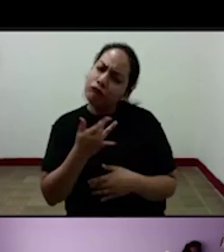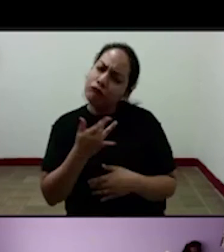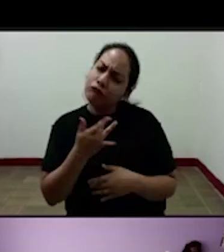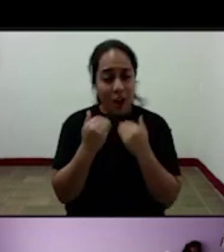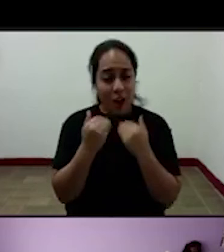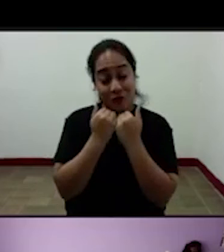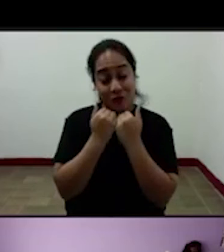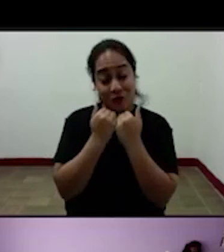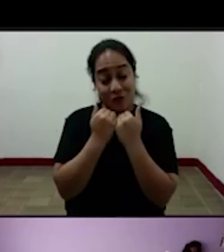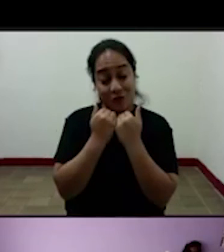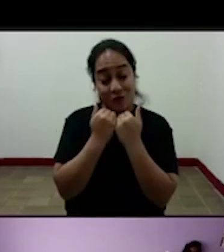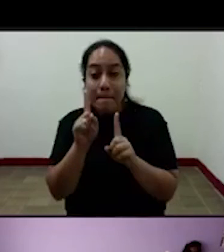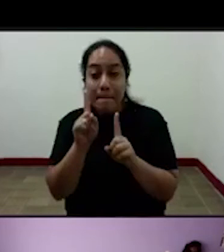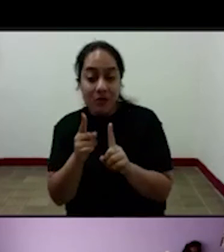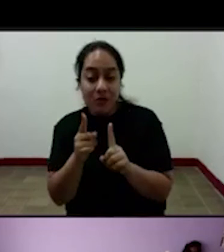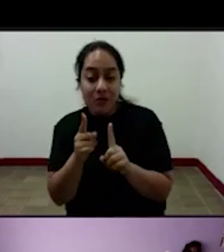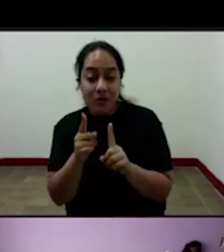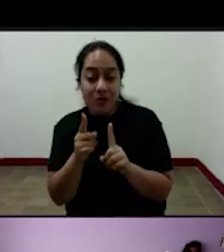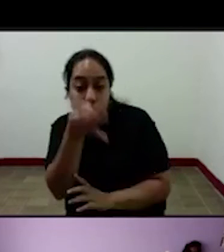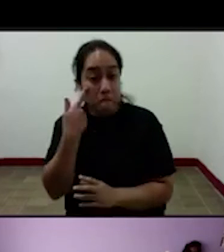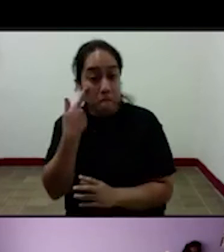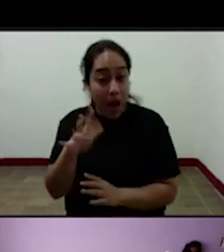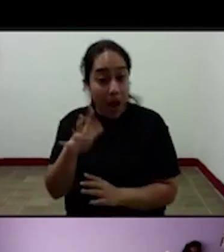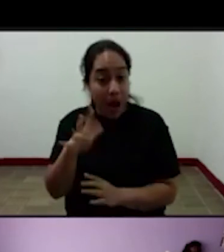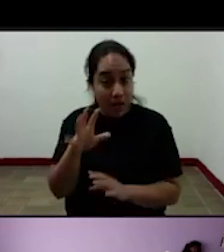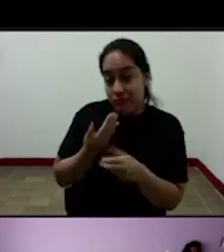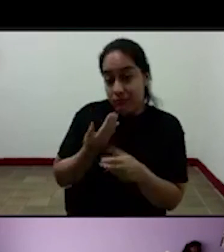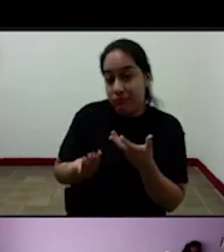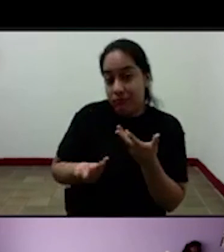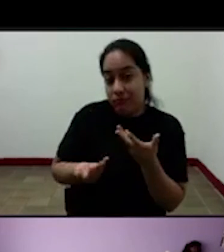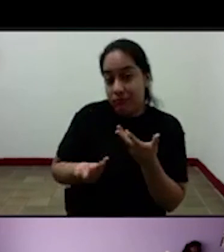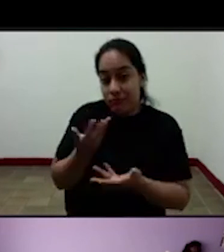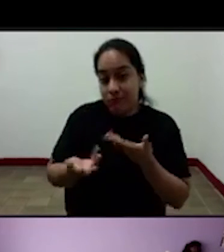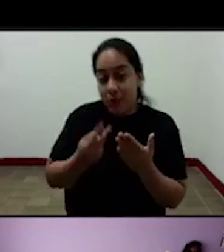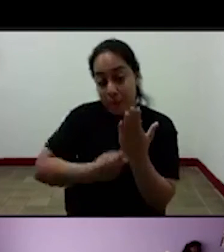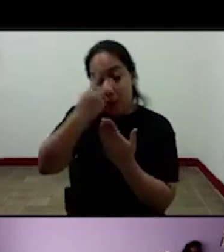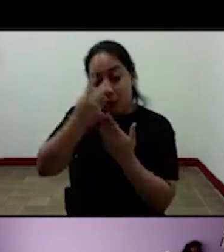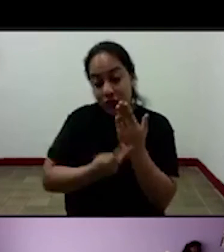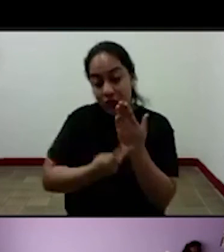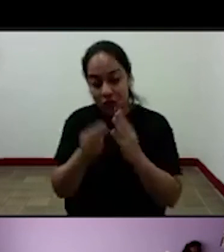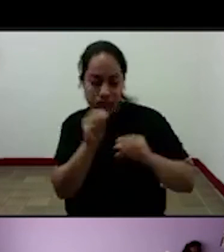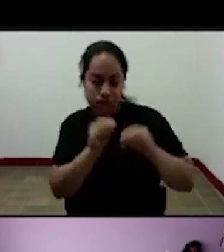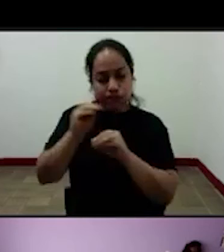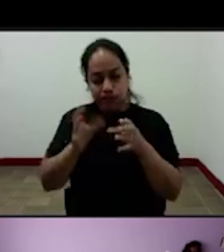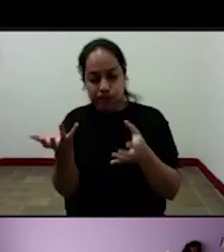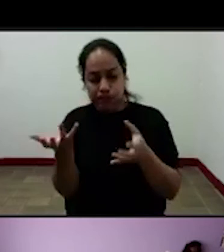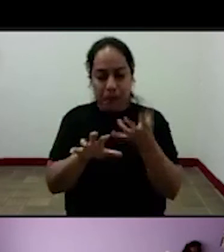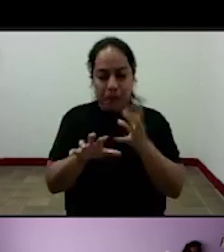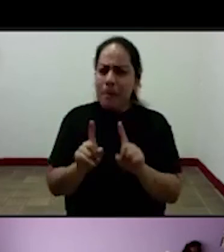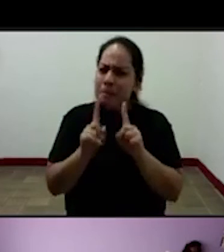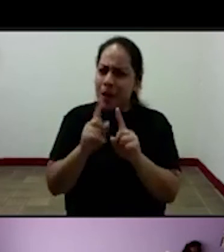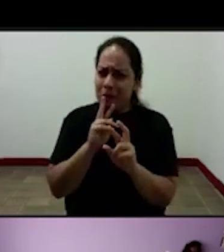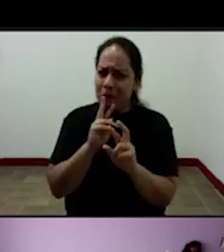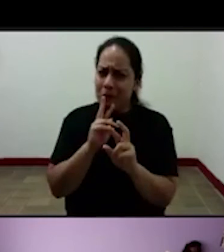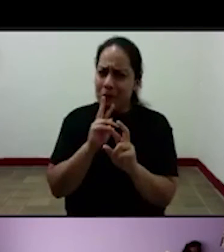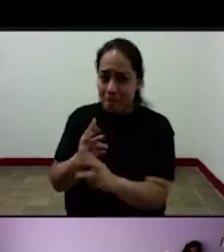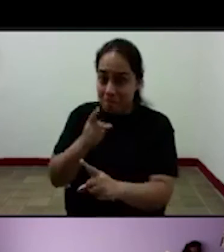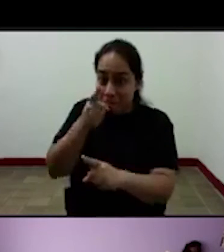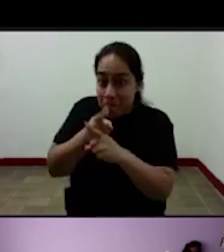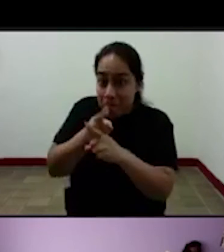pero seguramente se vertirá sobre mi proyecto creativo. Pero no tengo una respuesta